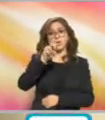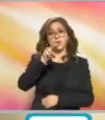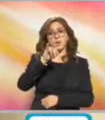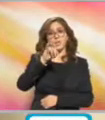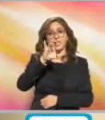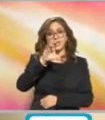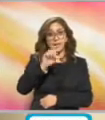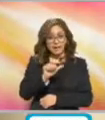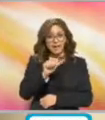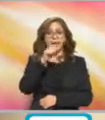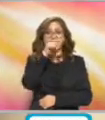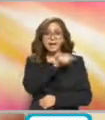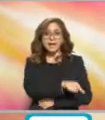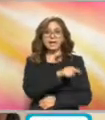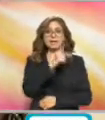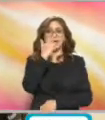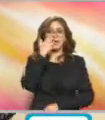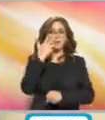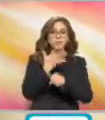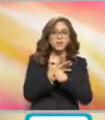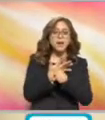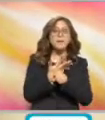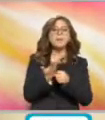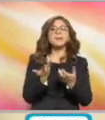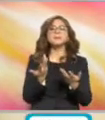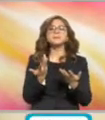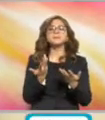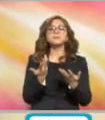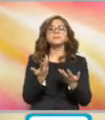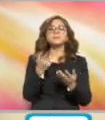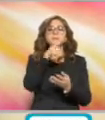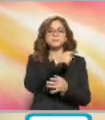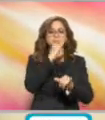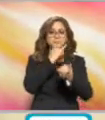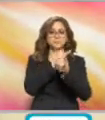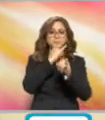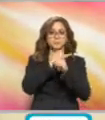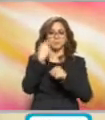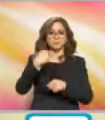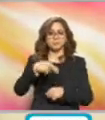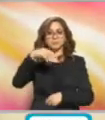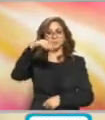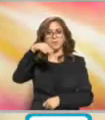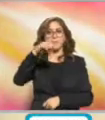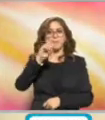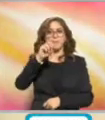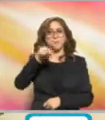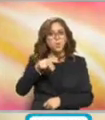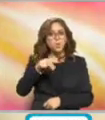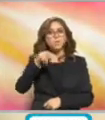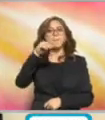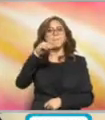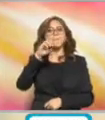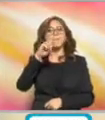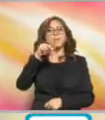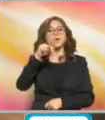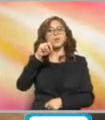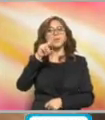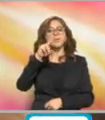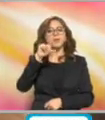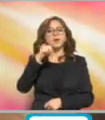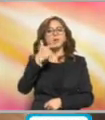dedica a esto, ¿sí? Ella se pone en internet como Mondragón y Ok. tiene su marca